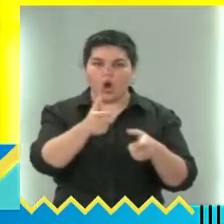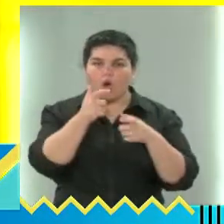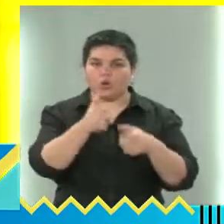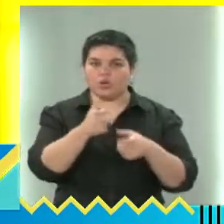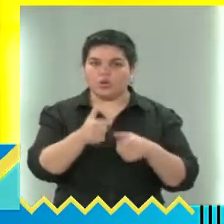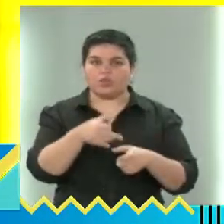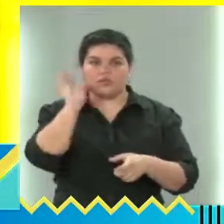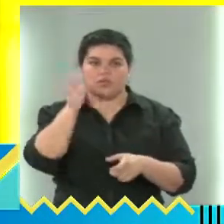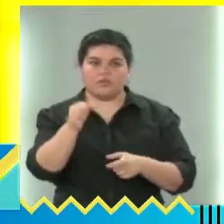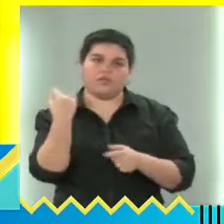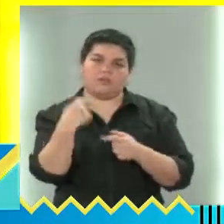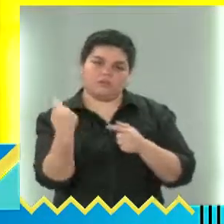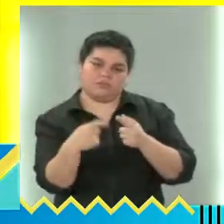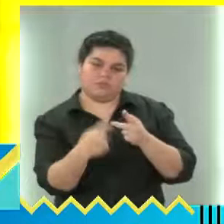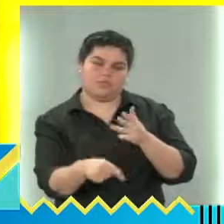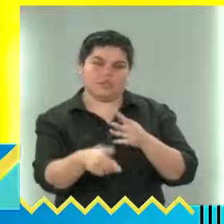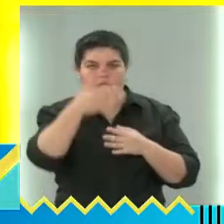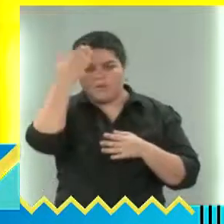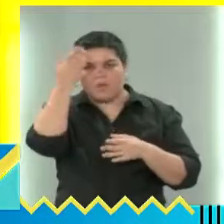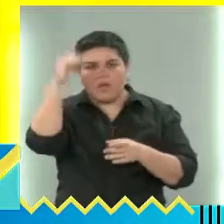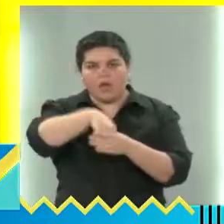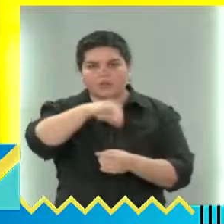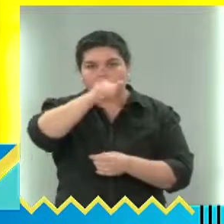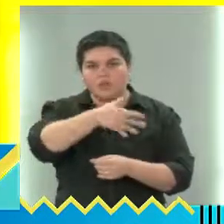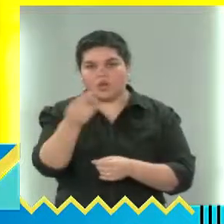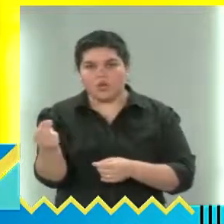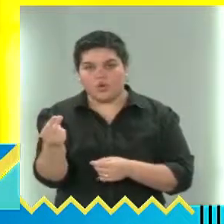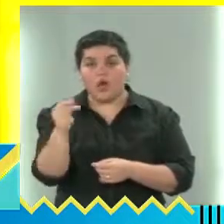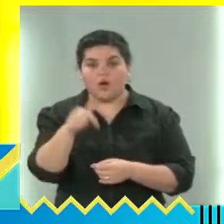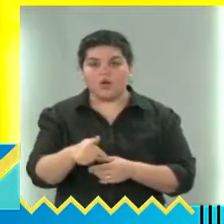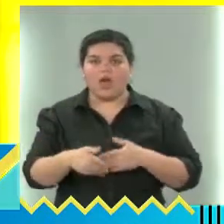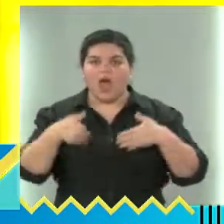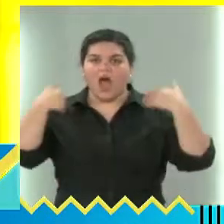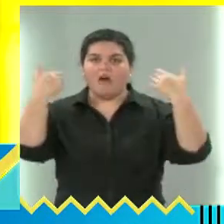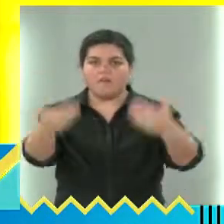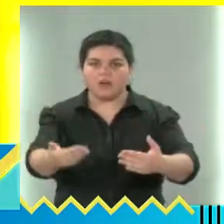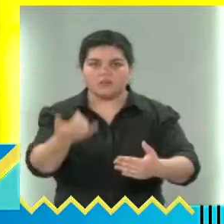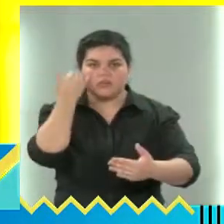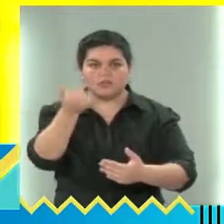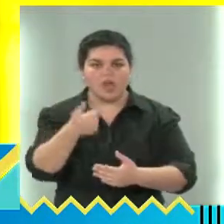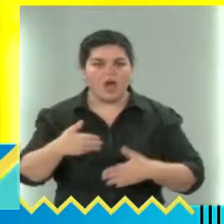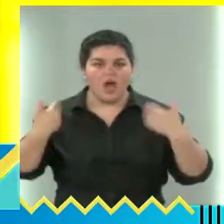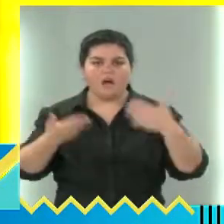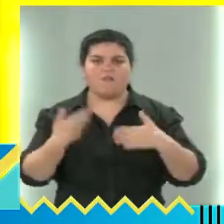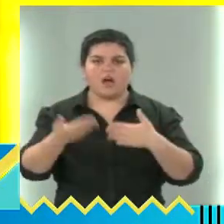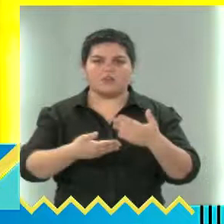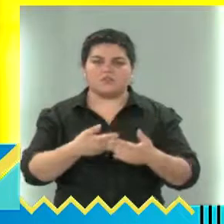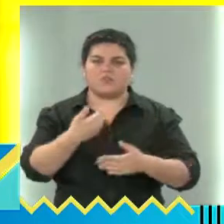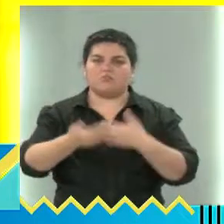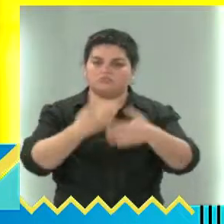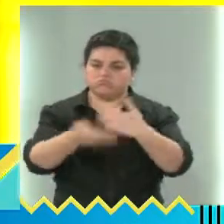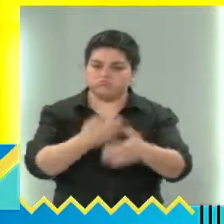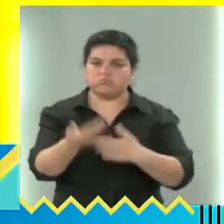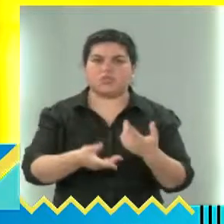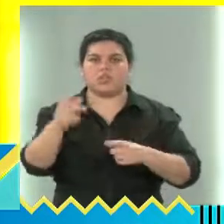ver si tienen brucelosis, chagas y todo eso. Hoy han avanzado tanto los estudios y la